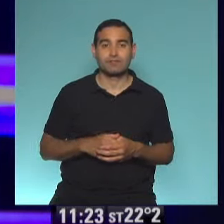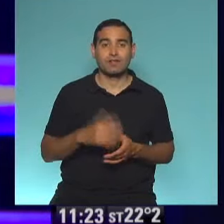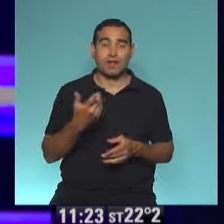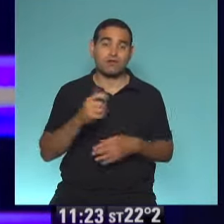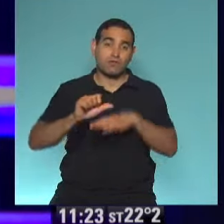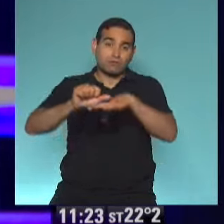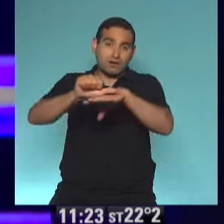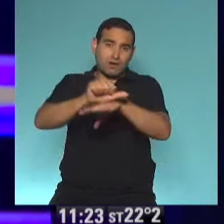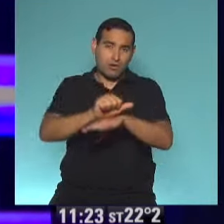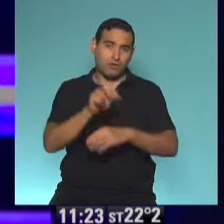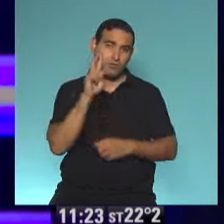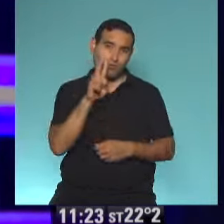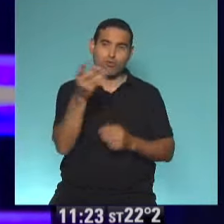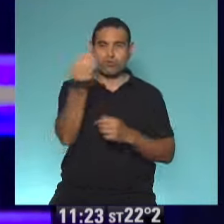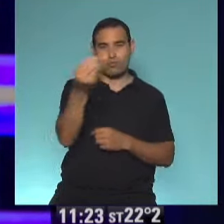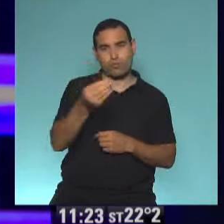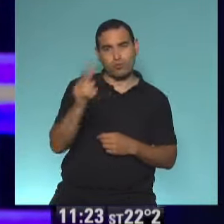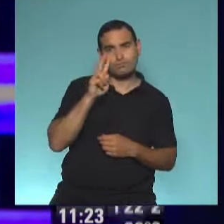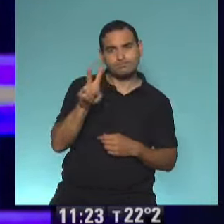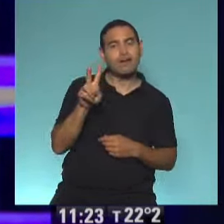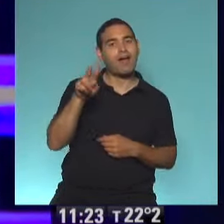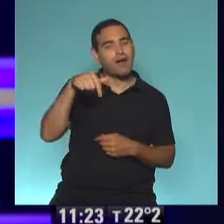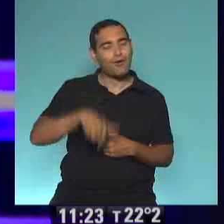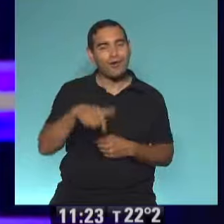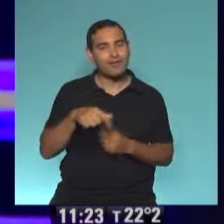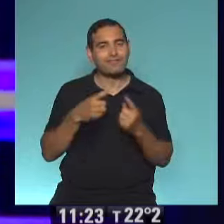caracol ilustrado, dibujado, la idea ahora